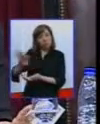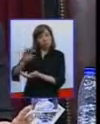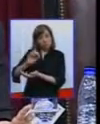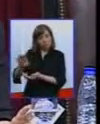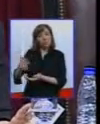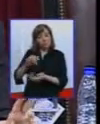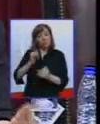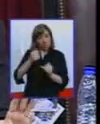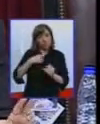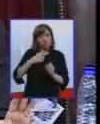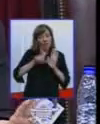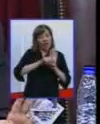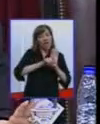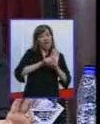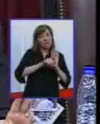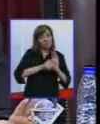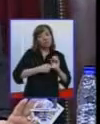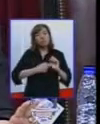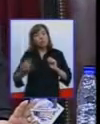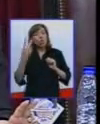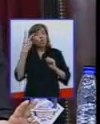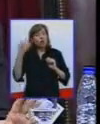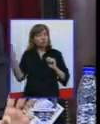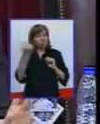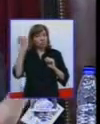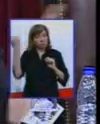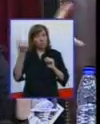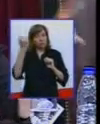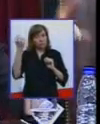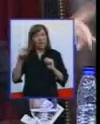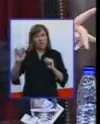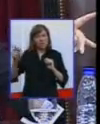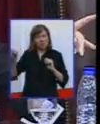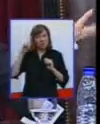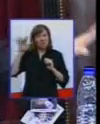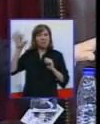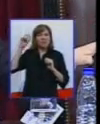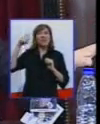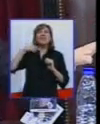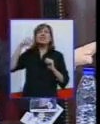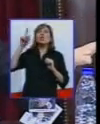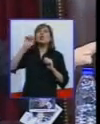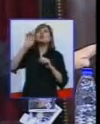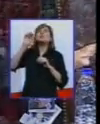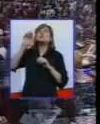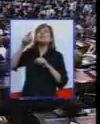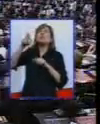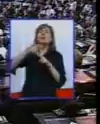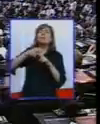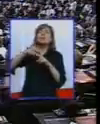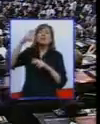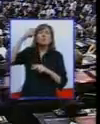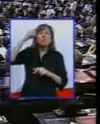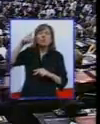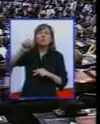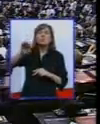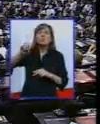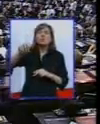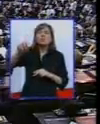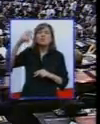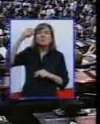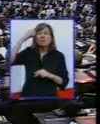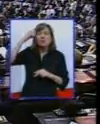vamos a enviar dos leyes. Vamos a enviar dos leyes muy importantes. Me hizo acordar el señor que gritó de la banca. ¿Cómo es su nombre, diputado? ¿Cómo se llama?